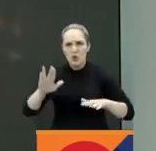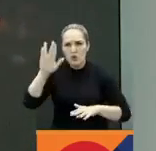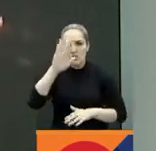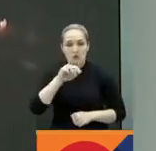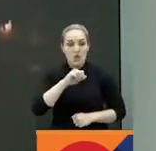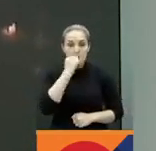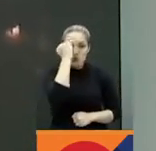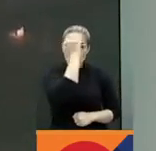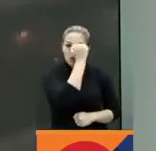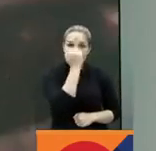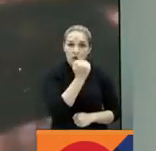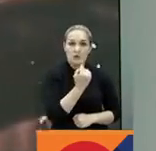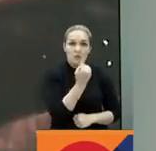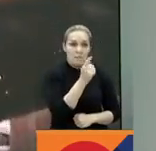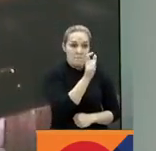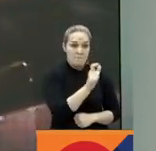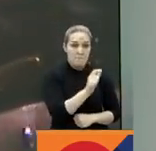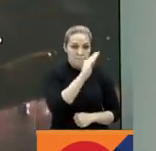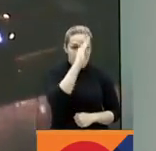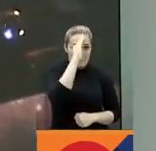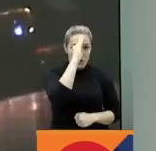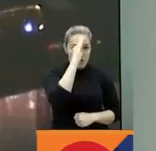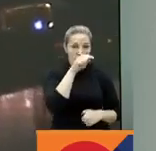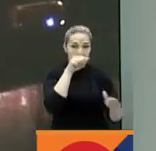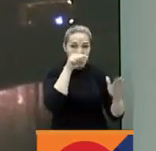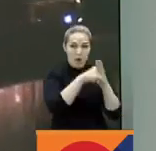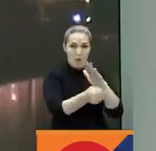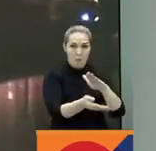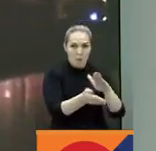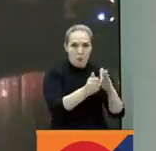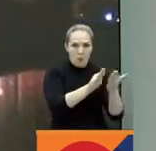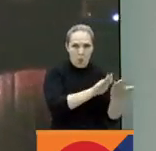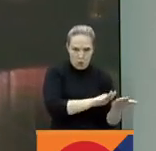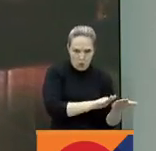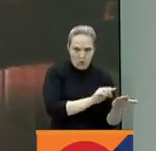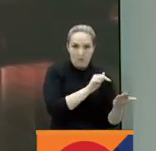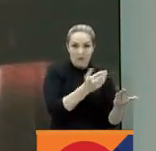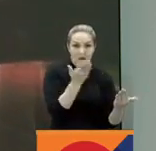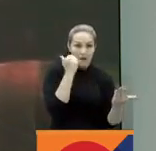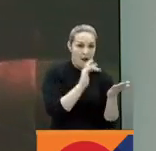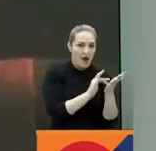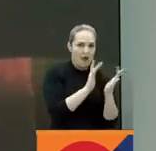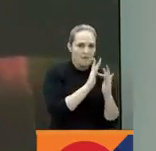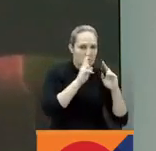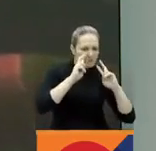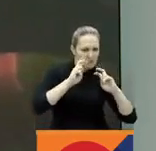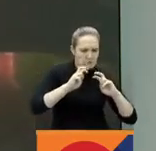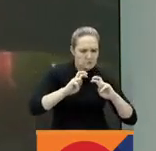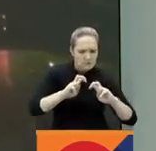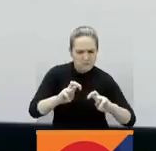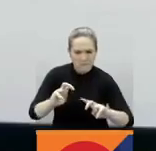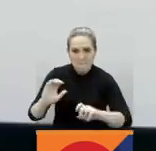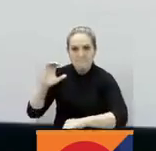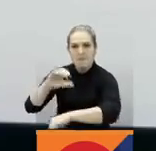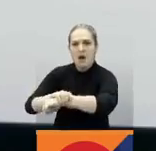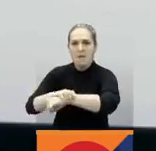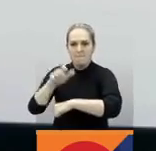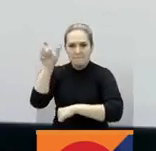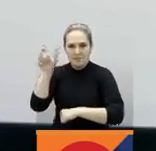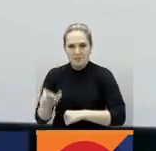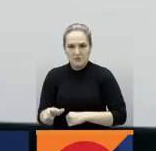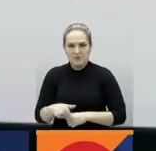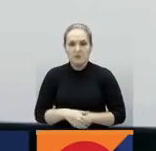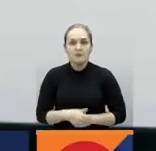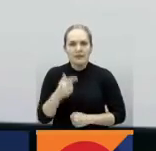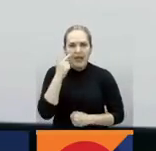Beltrán. Luego de un trabajo de investigación, las autoridades capturaron a un hombre señalado de cometer este crimen. Los